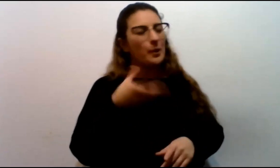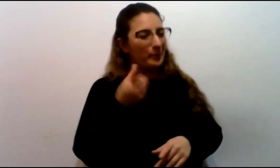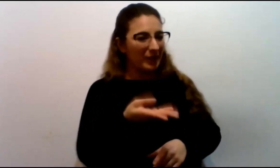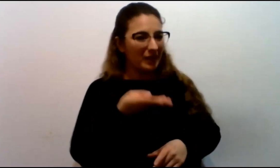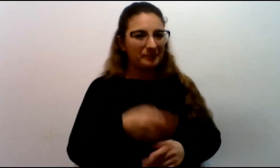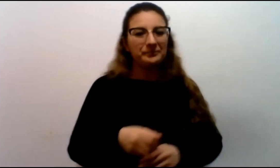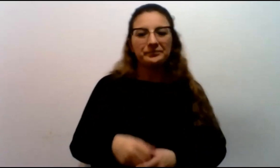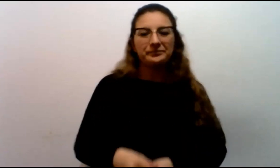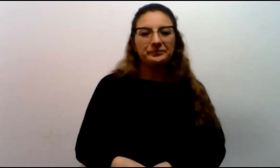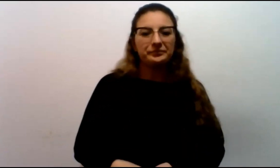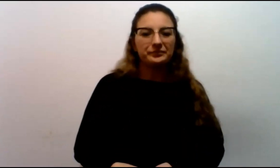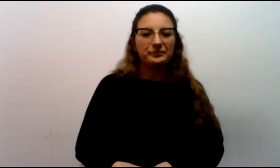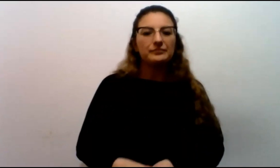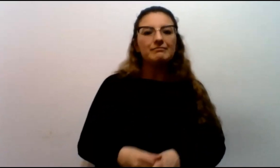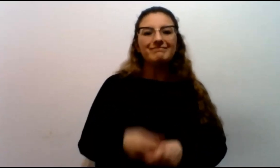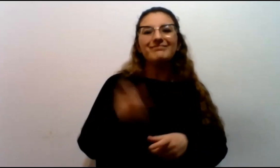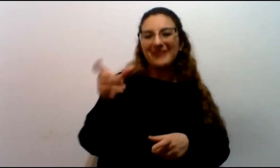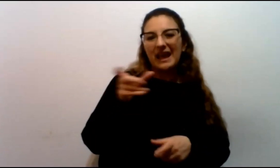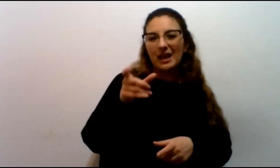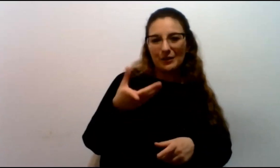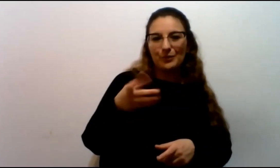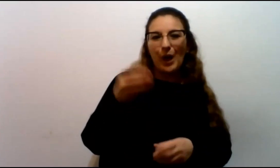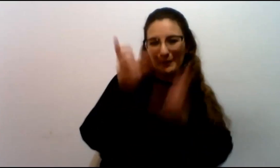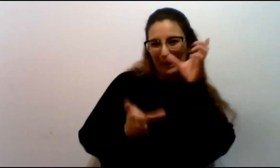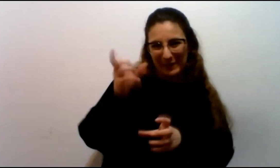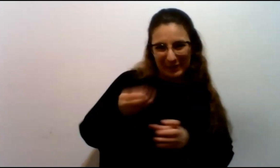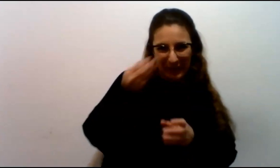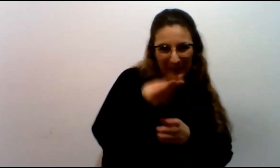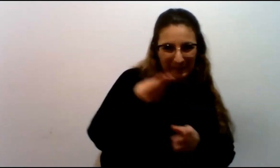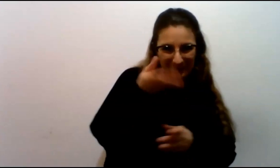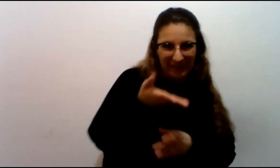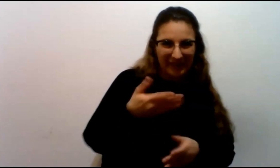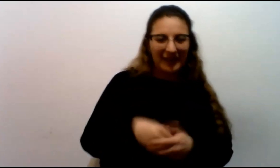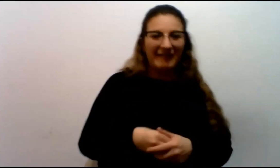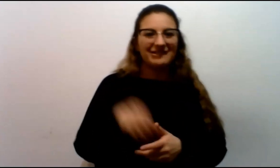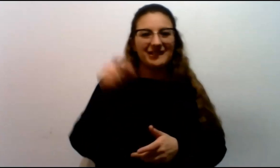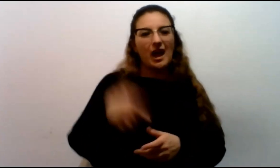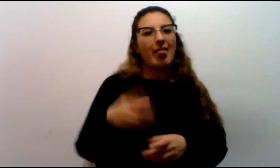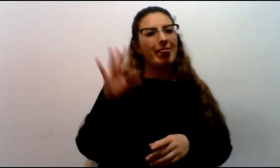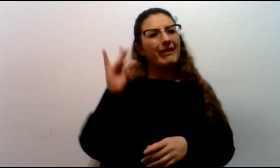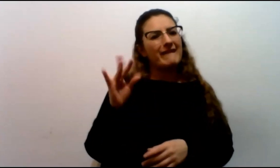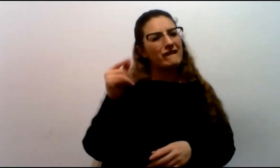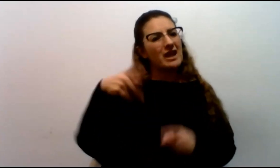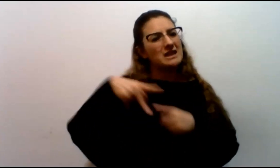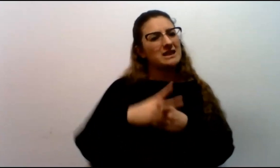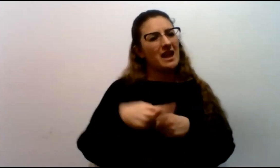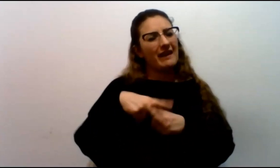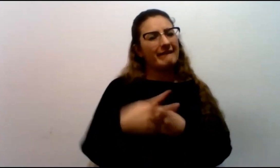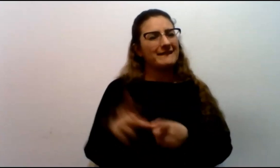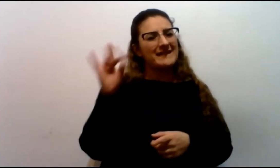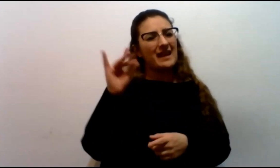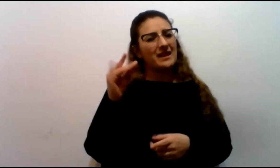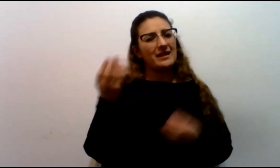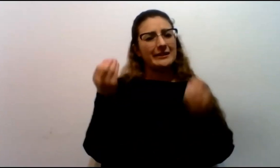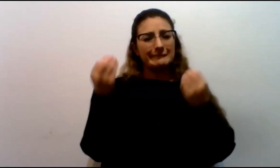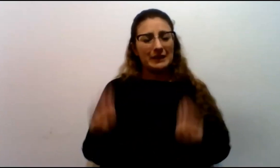Están pidiendo El link El video Que duro Que duro Que se dice La tecnología Porque cuando No me escuchan A mí No los